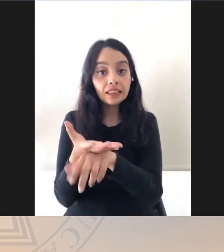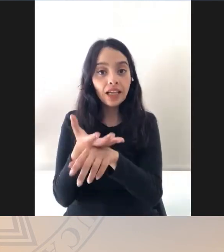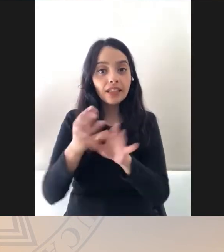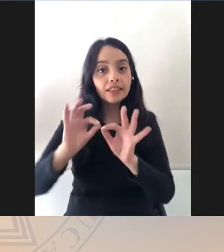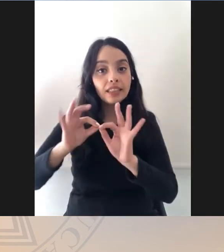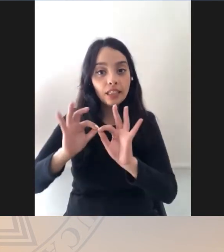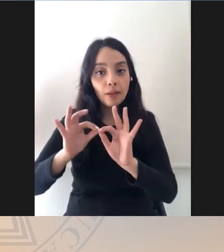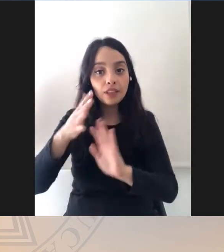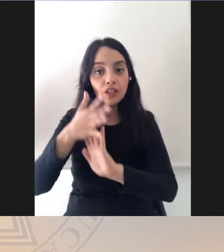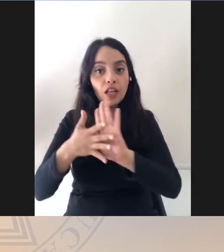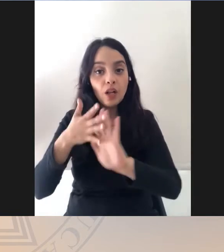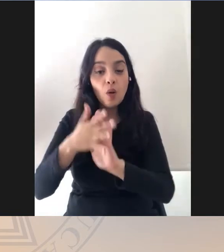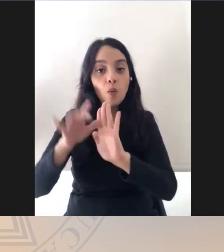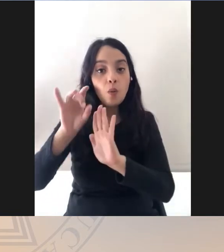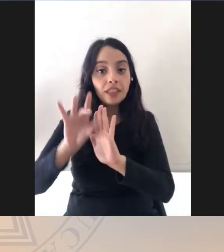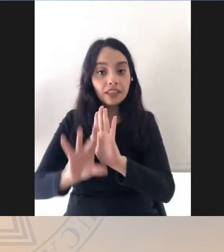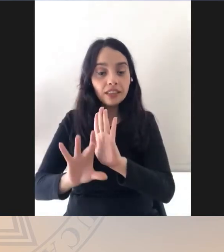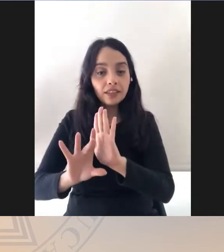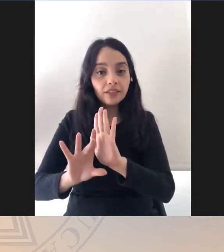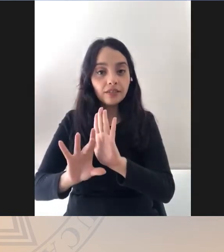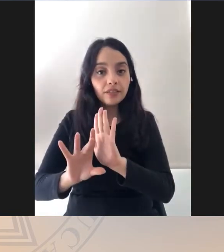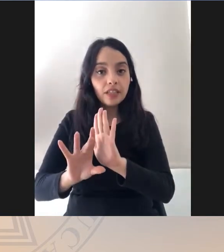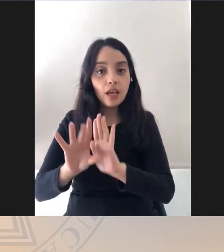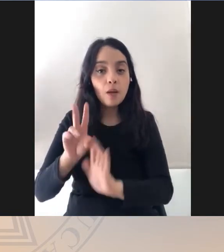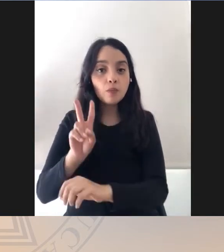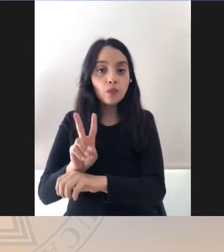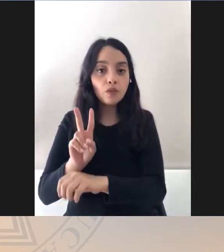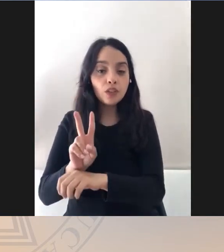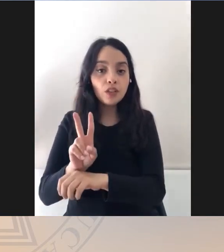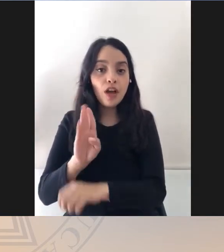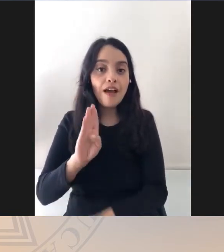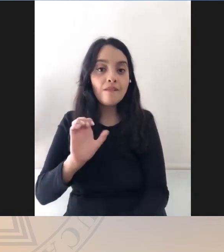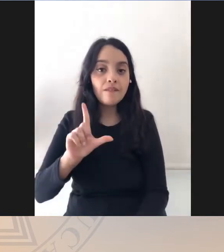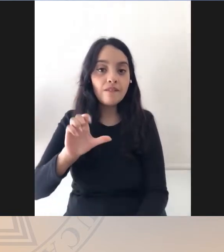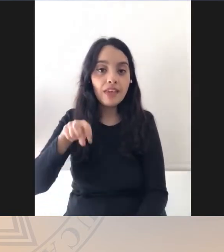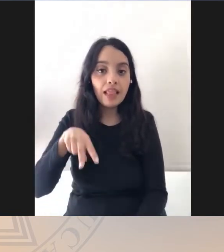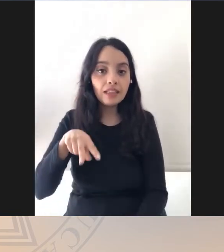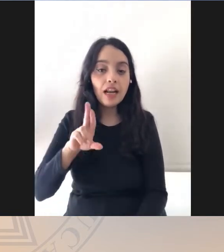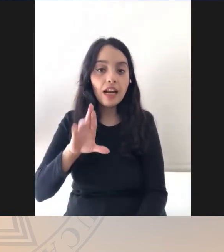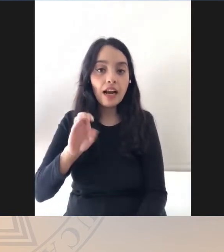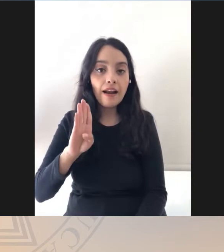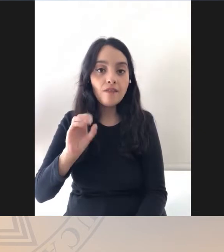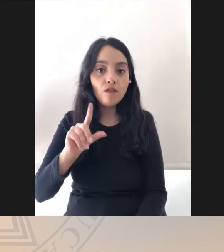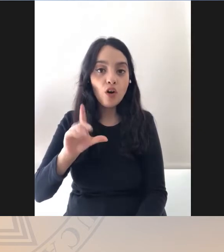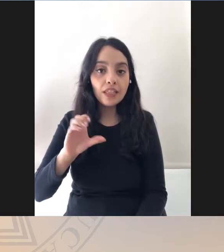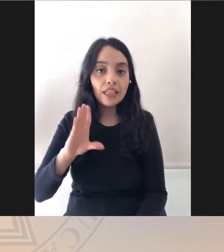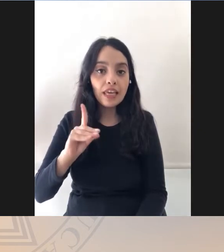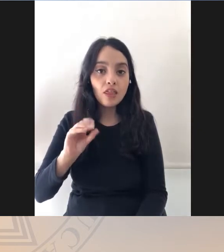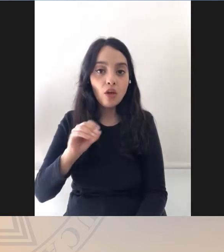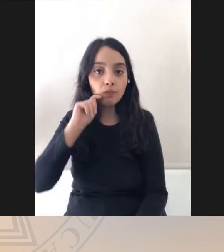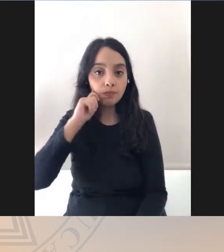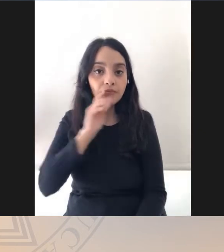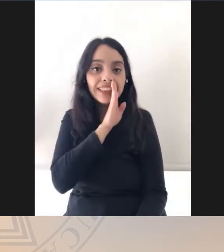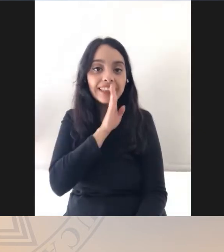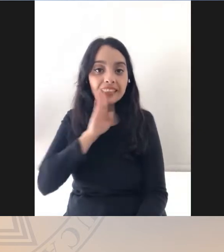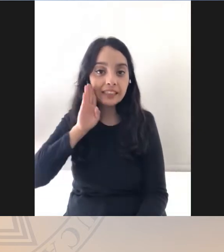lengua de señas chilena, la profesora Belén Rebolledo. A continuación, entonces,